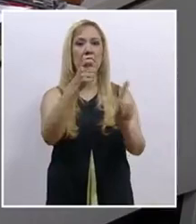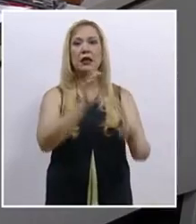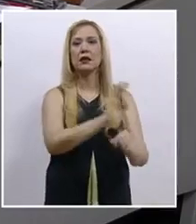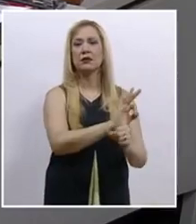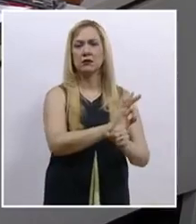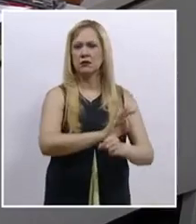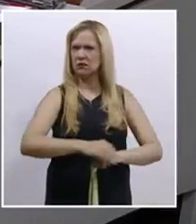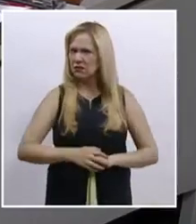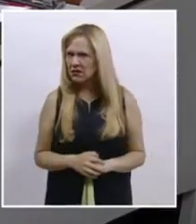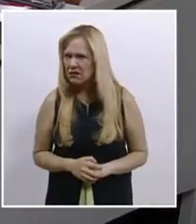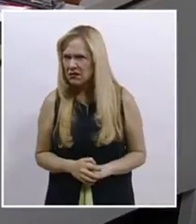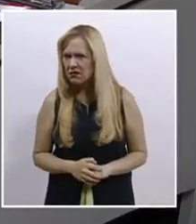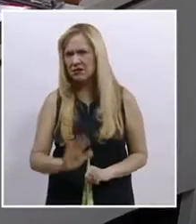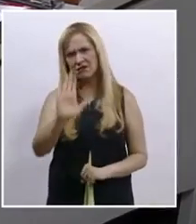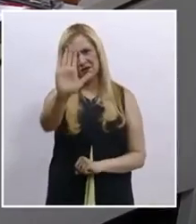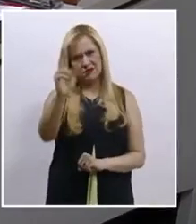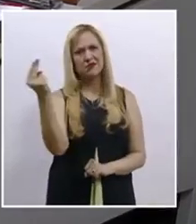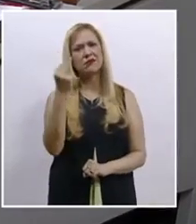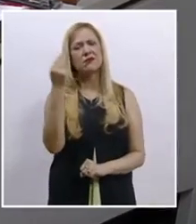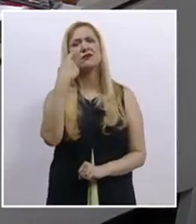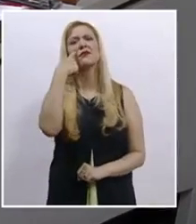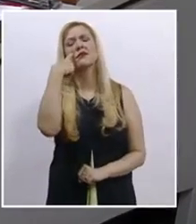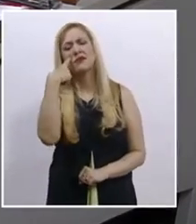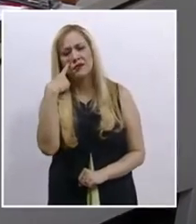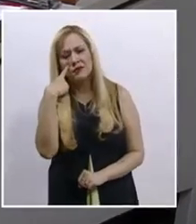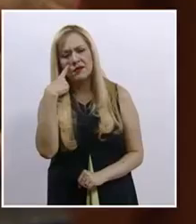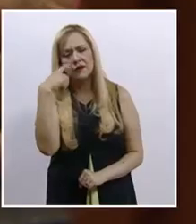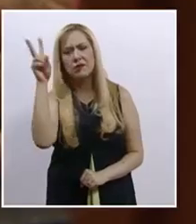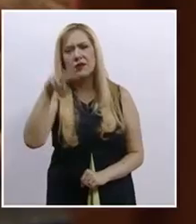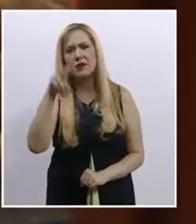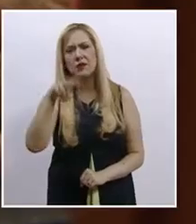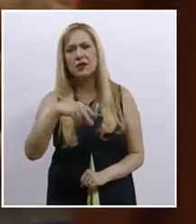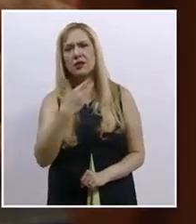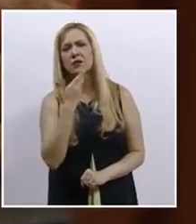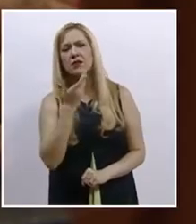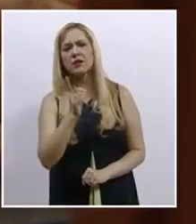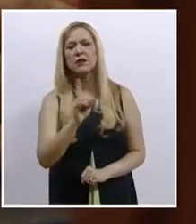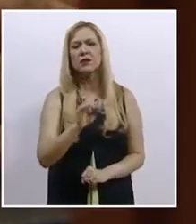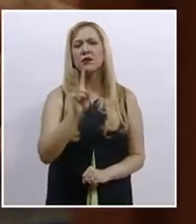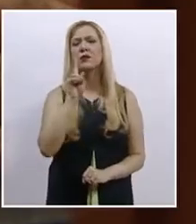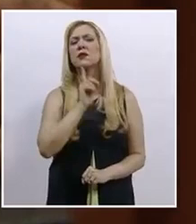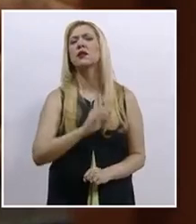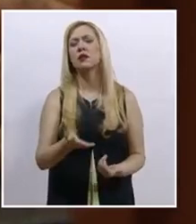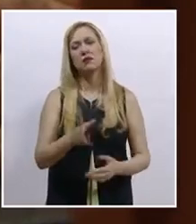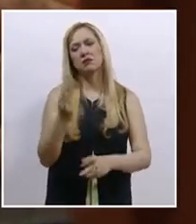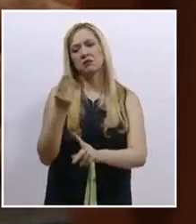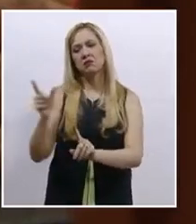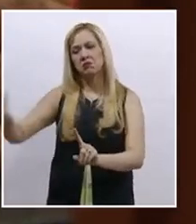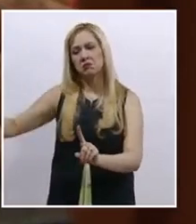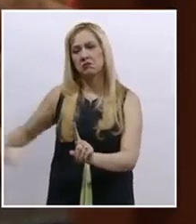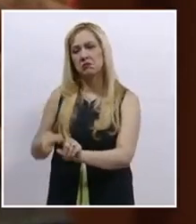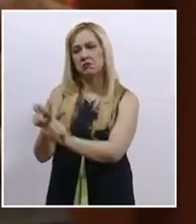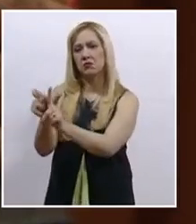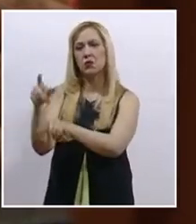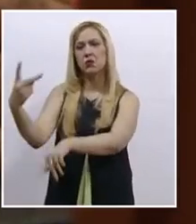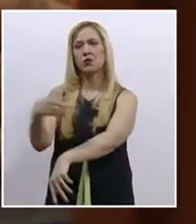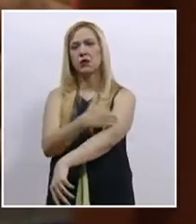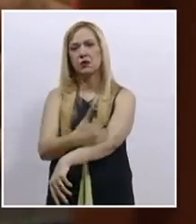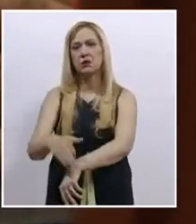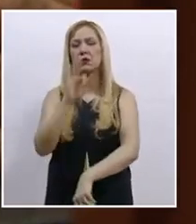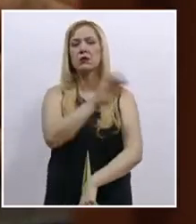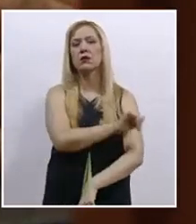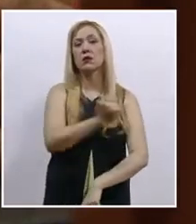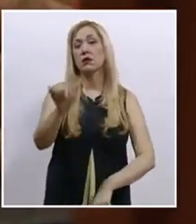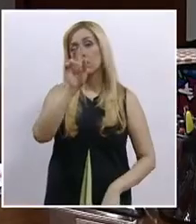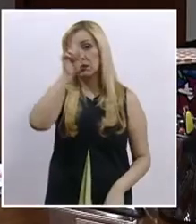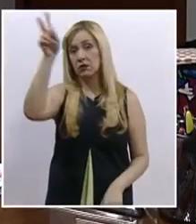la necesidad de que se adopten medidas cautelares para garantizar la integridad de la afectada, de sus colaboradores y familia. A este llamado